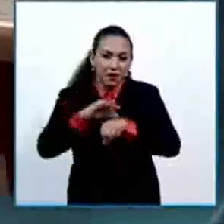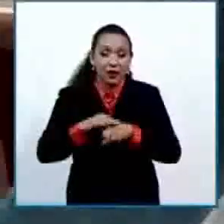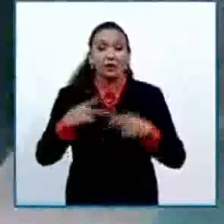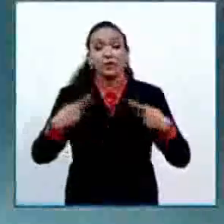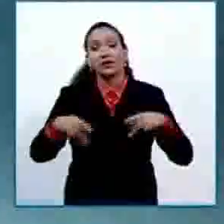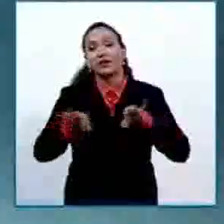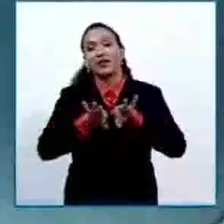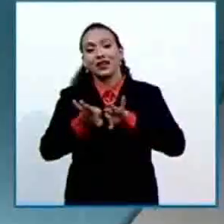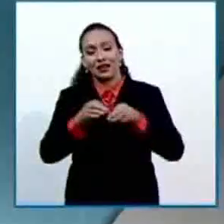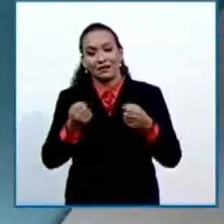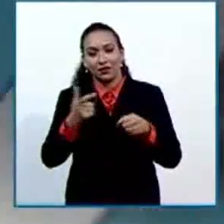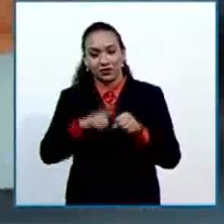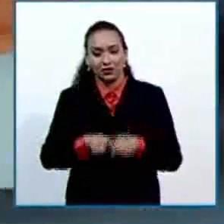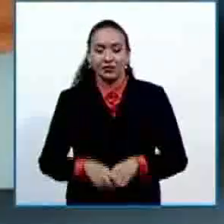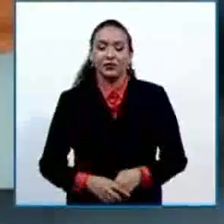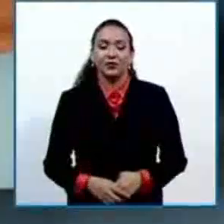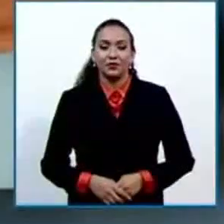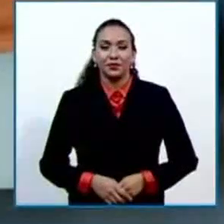sociales.